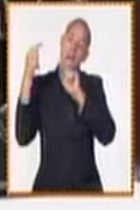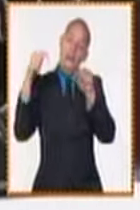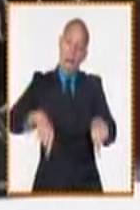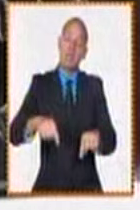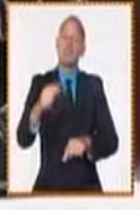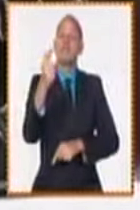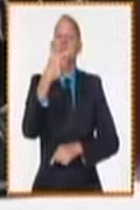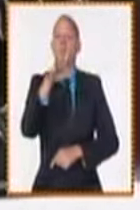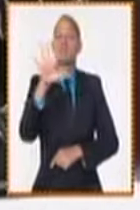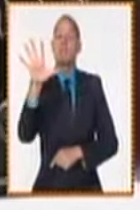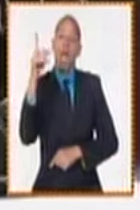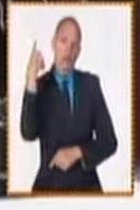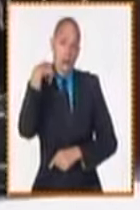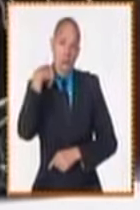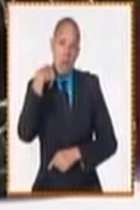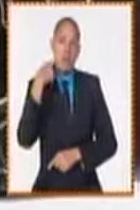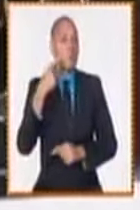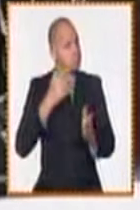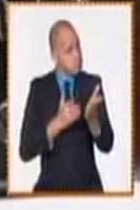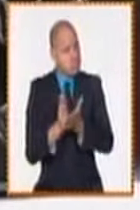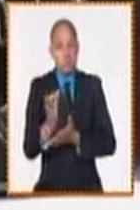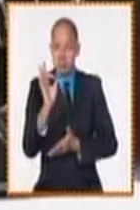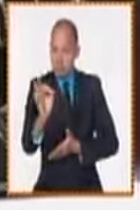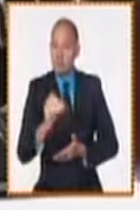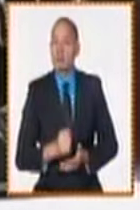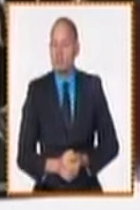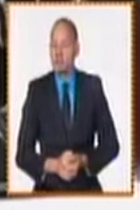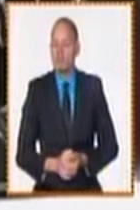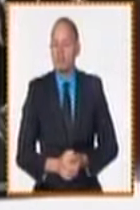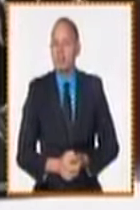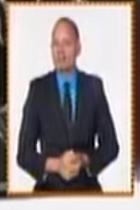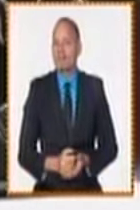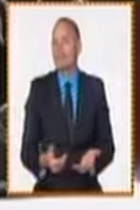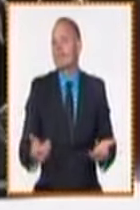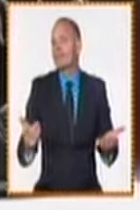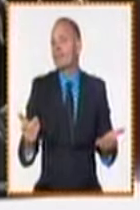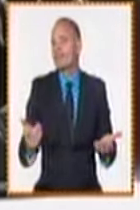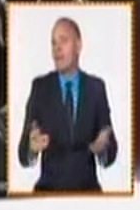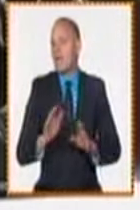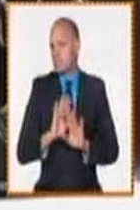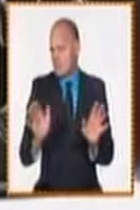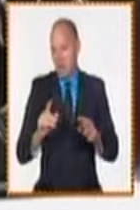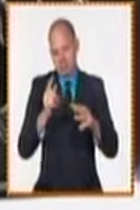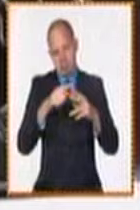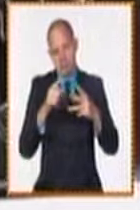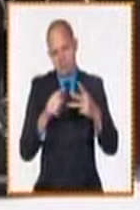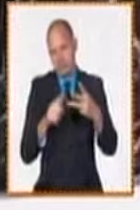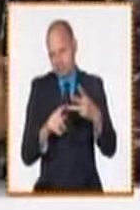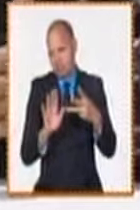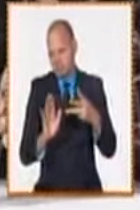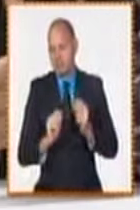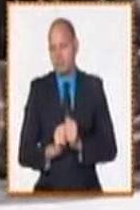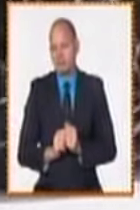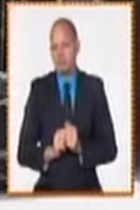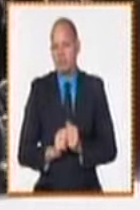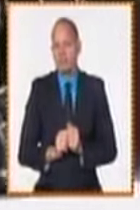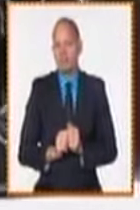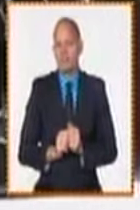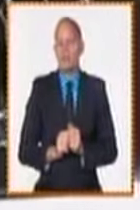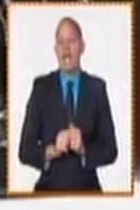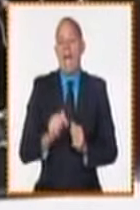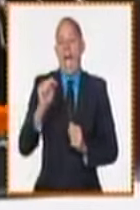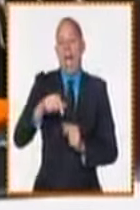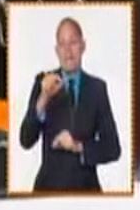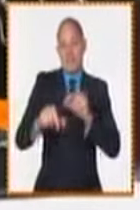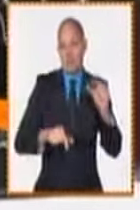años. Y bueno, todo el mundo espera el momento tremendo en que al llegar a